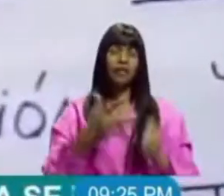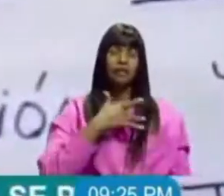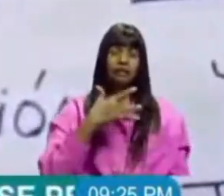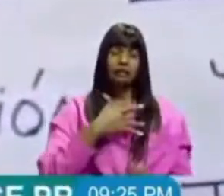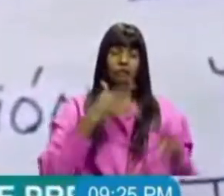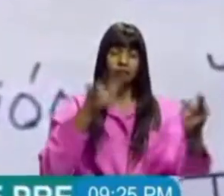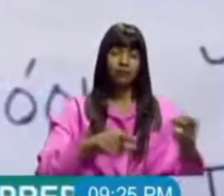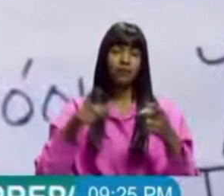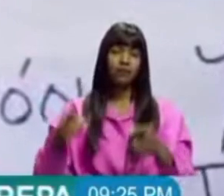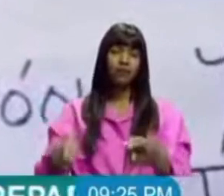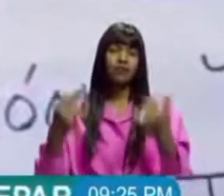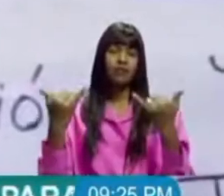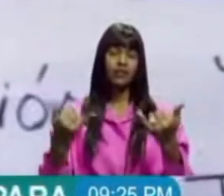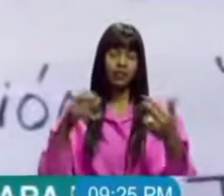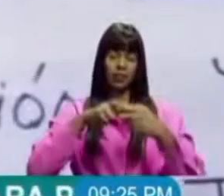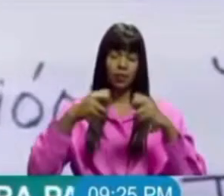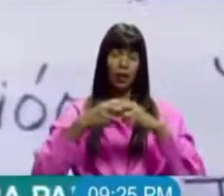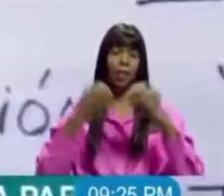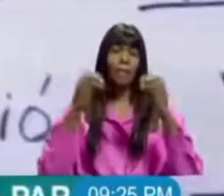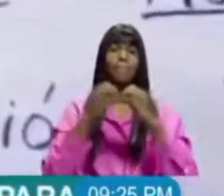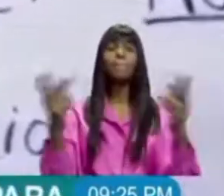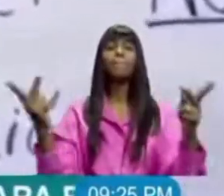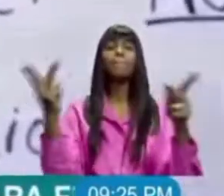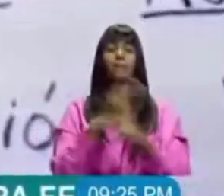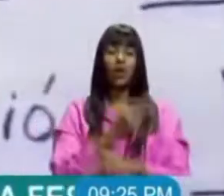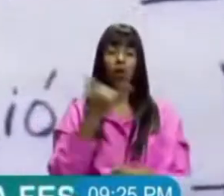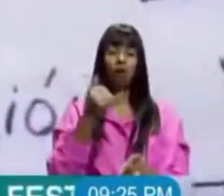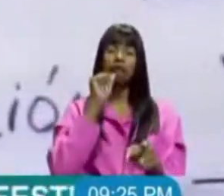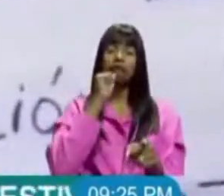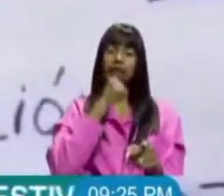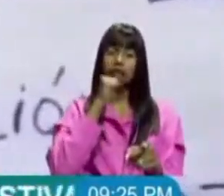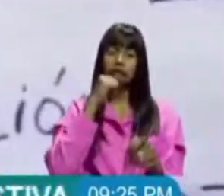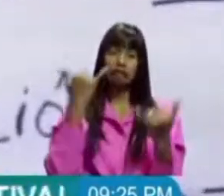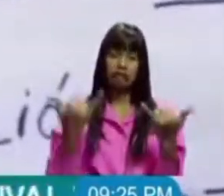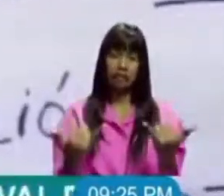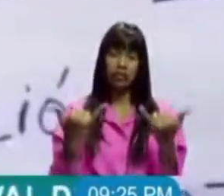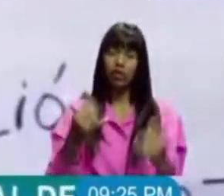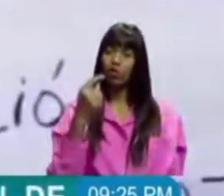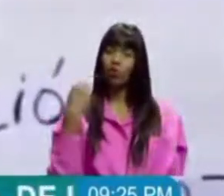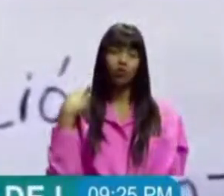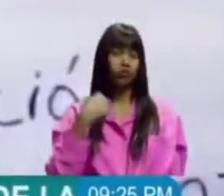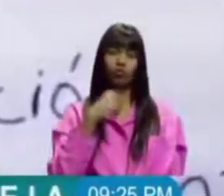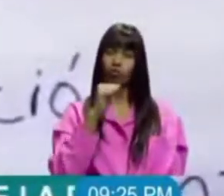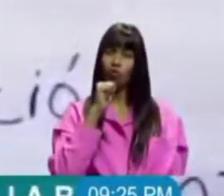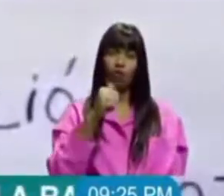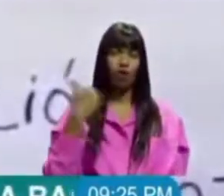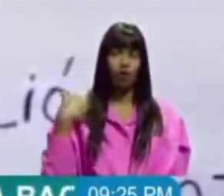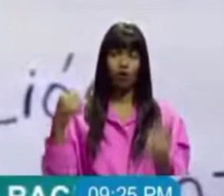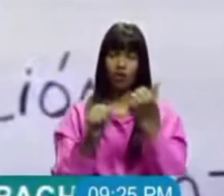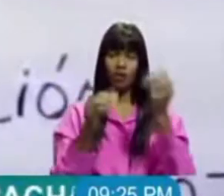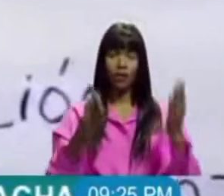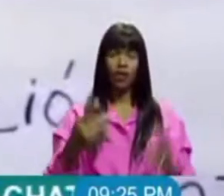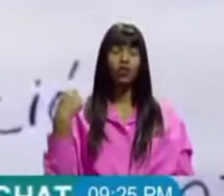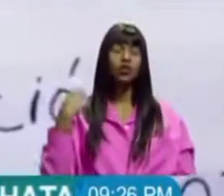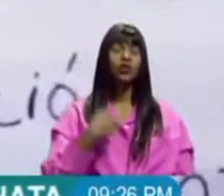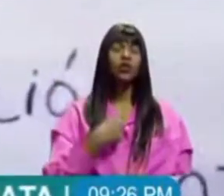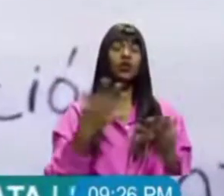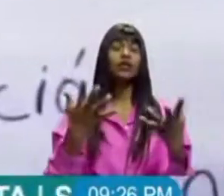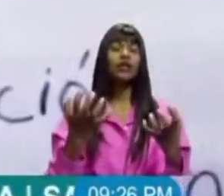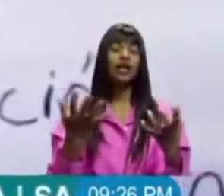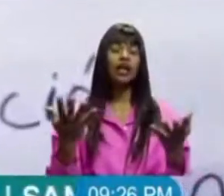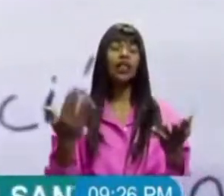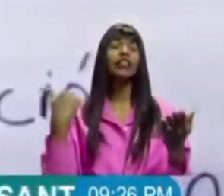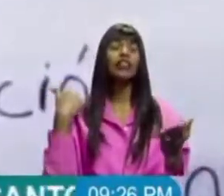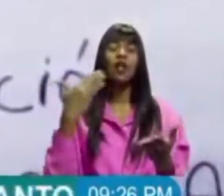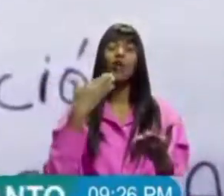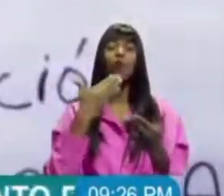pasando, el problema mayor y lo que están sufriendo hoy día, no somos nosotros como enfermeras. Nosotros lo que queremos es tener